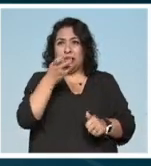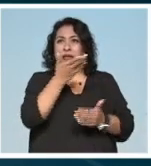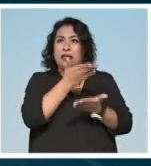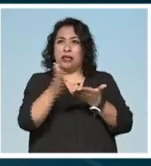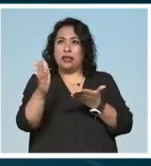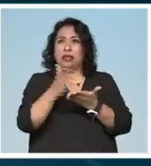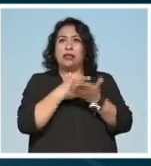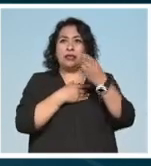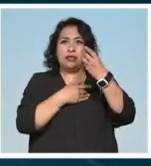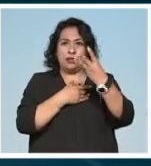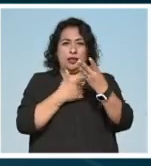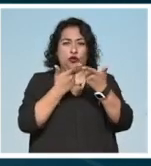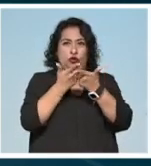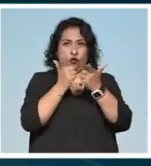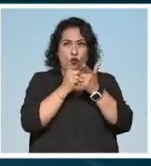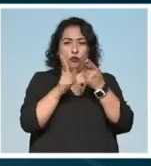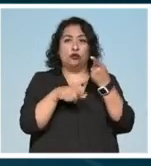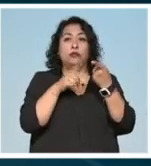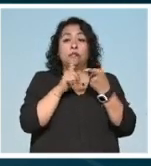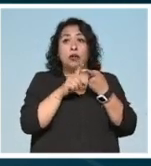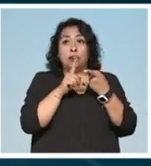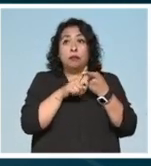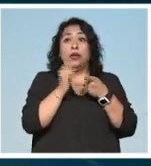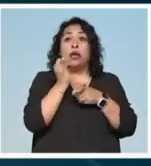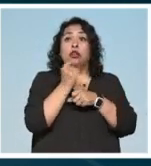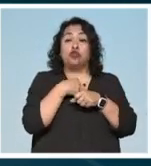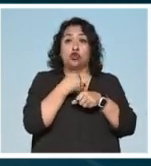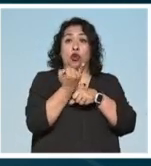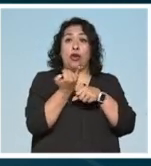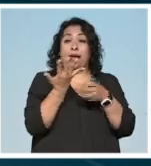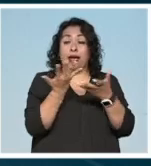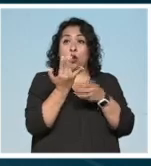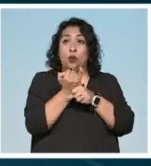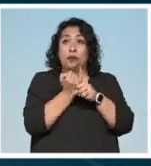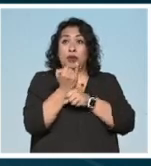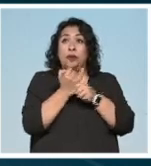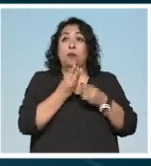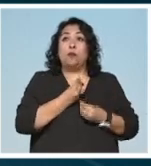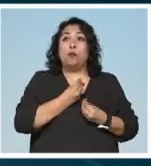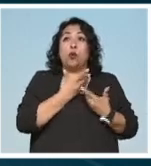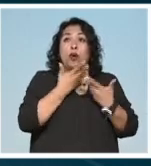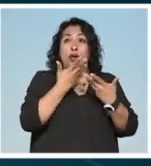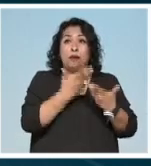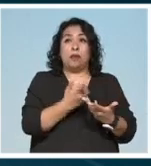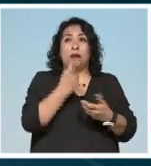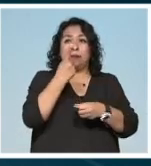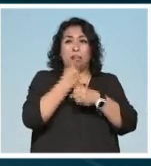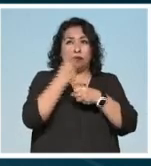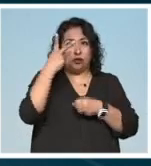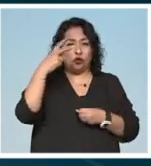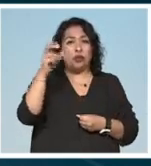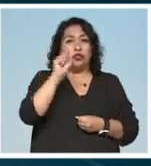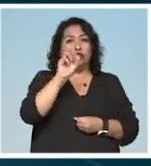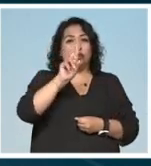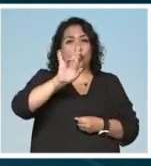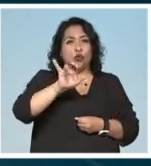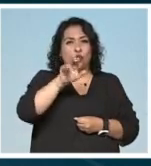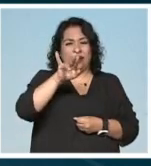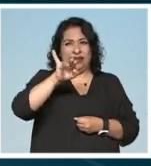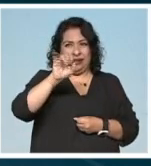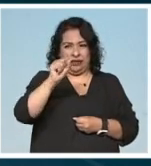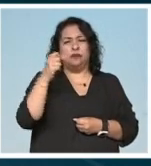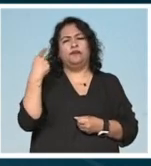en tres grupos. En el primer grupo investigo el poema Primero Sueño de Sor Juana Inés de la Cruz. A lo